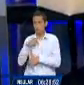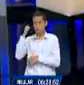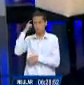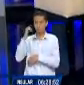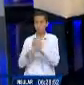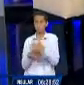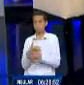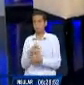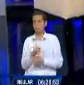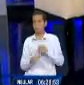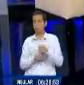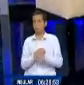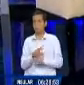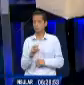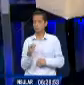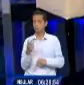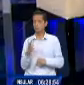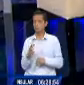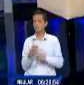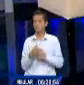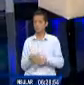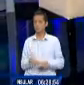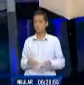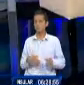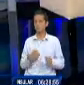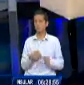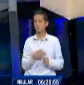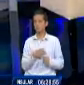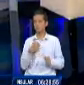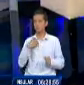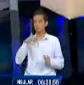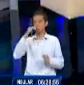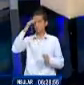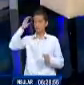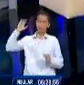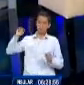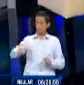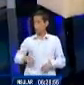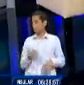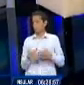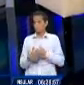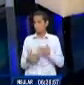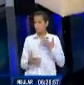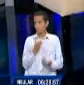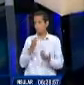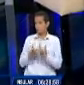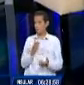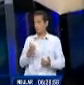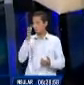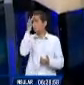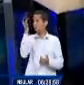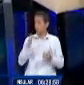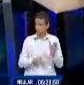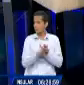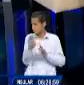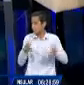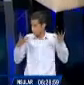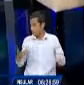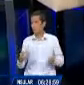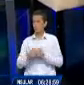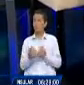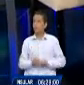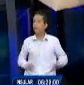esto termine en el año 2016 es decir nosotros lo vemos muy factible la industria minera en el ecuador se va a desarrollar porque sé desarrollar porque es